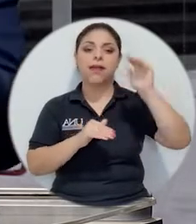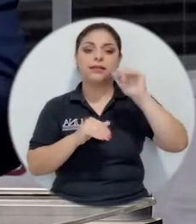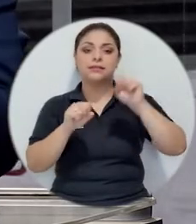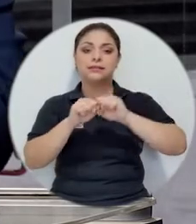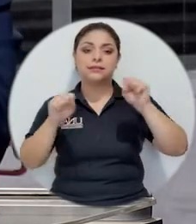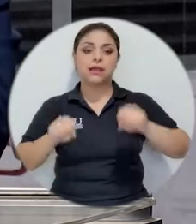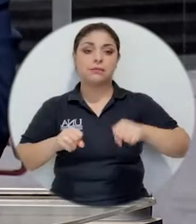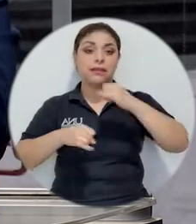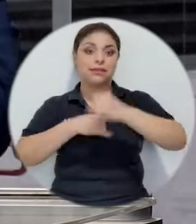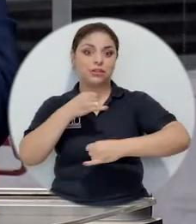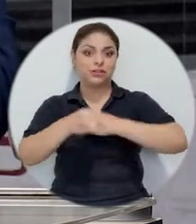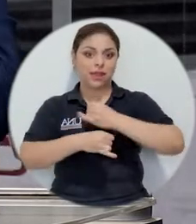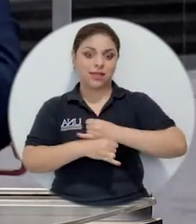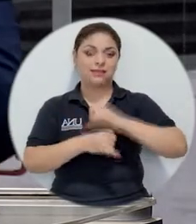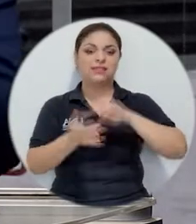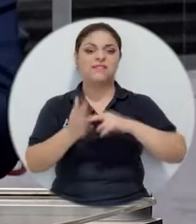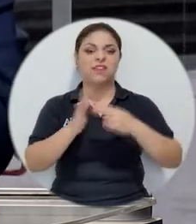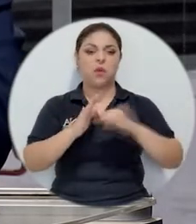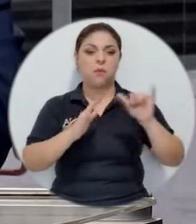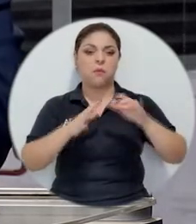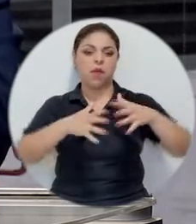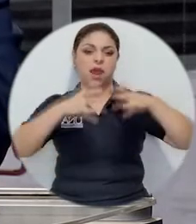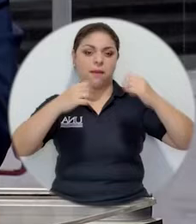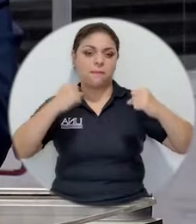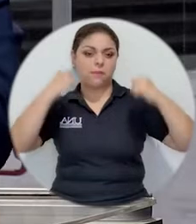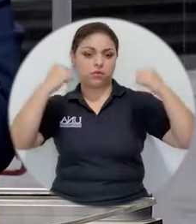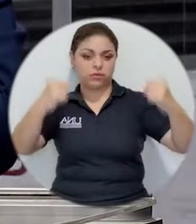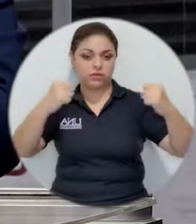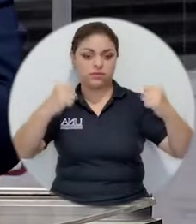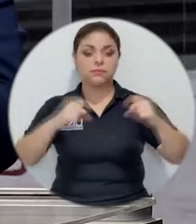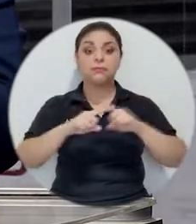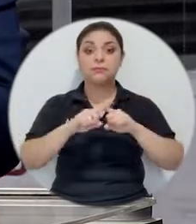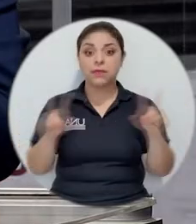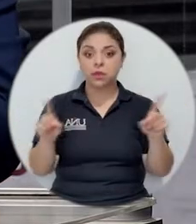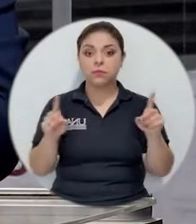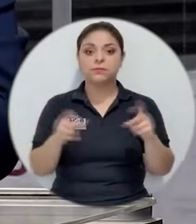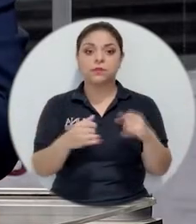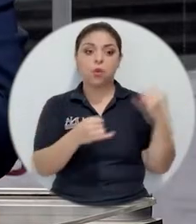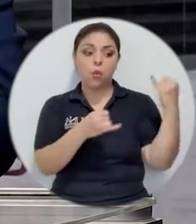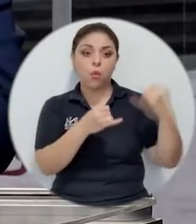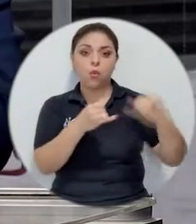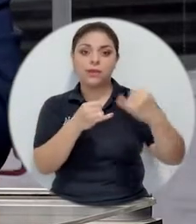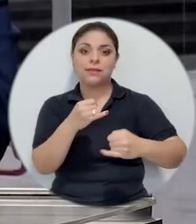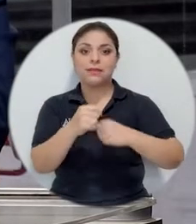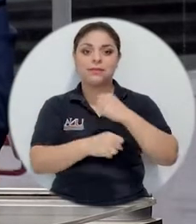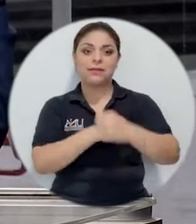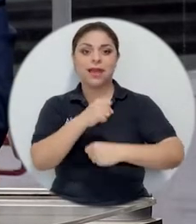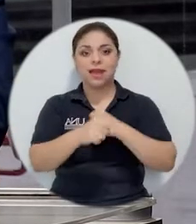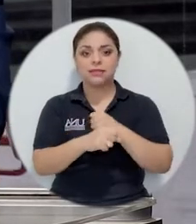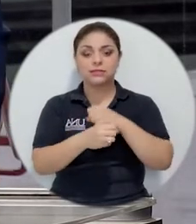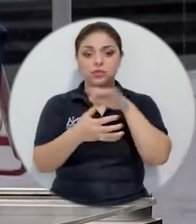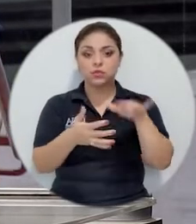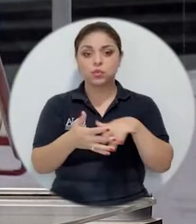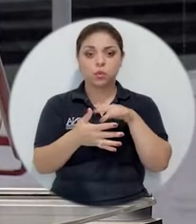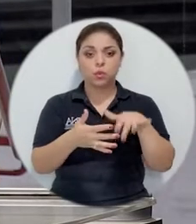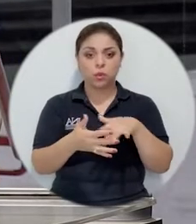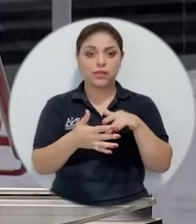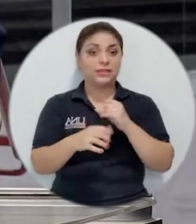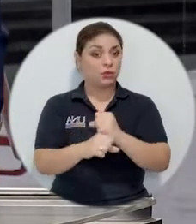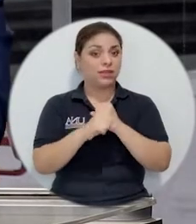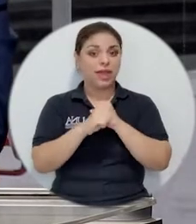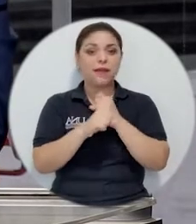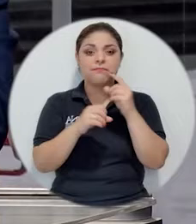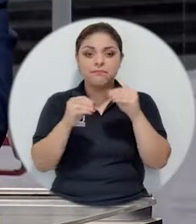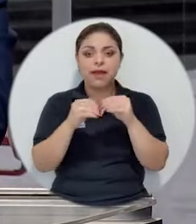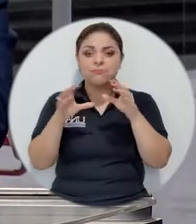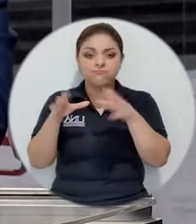sistema internacional, es decir, las grandes potencias. Pero en las últimas décadas, el estudio de la seguridad se ha venido concentrando